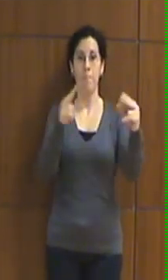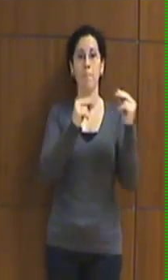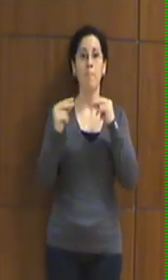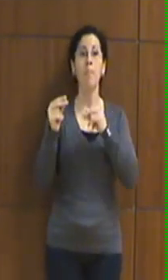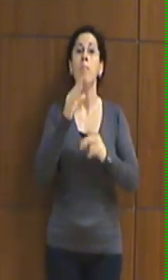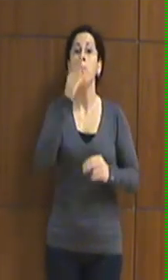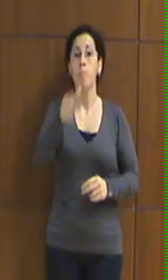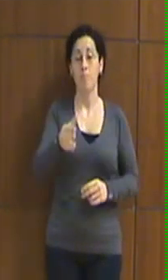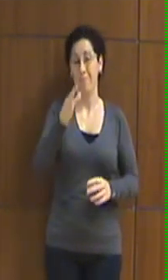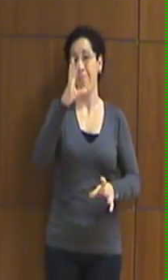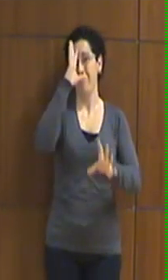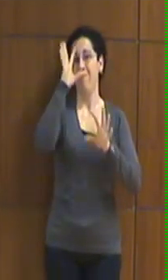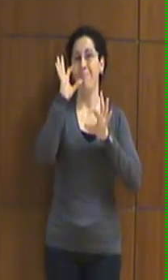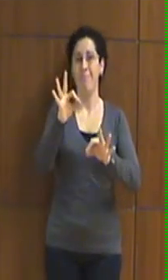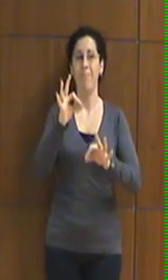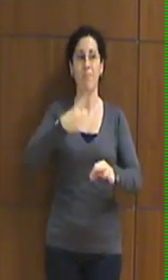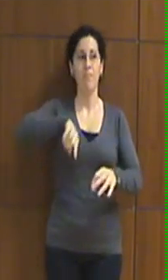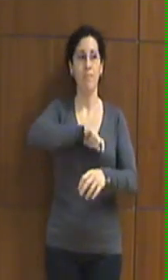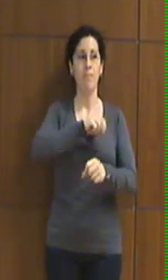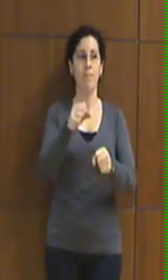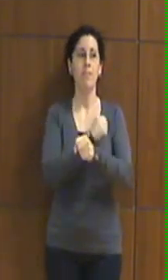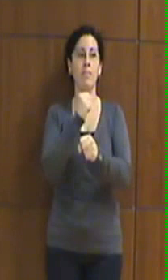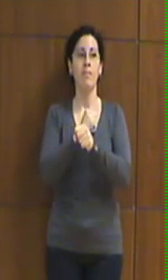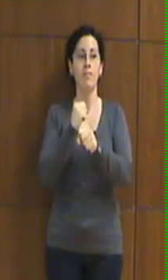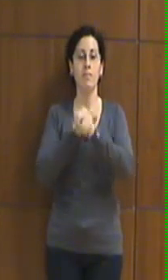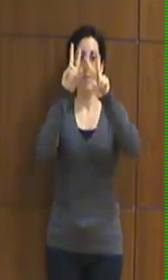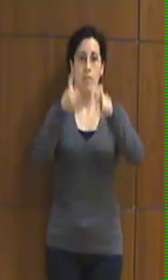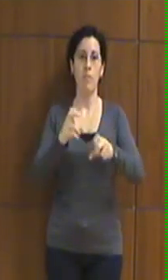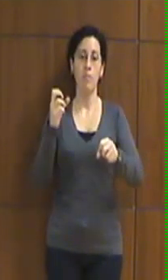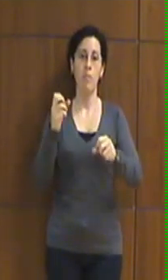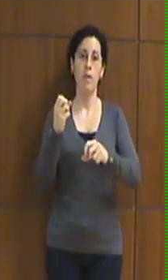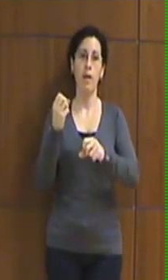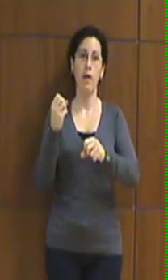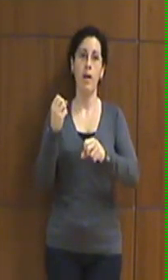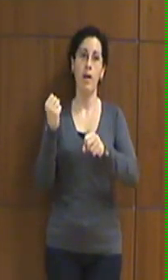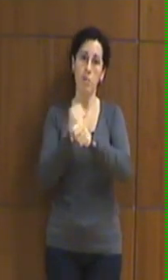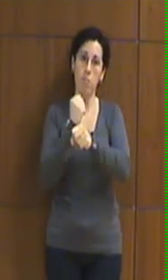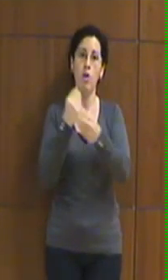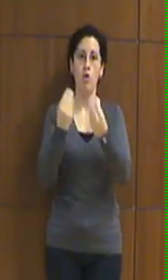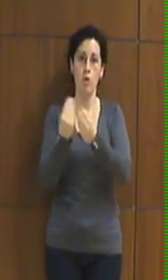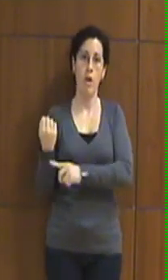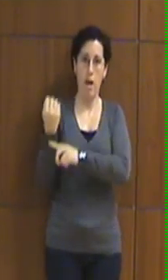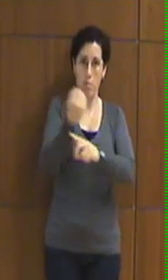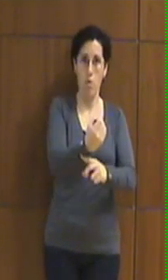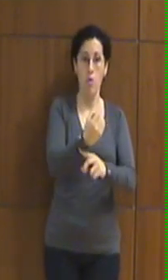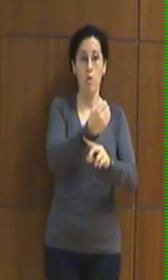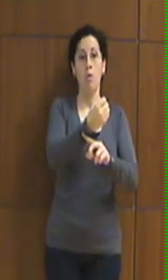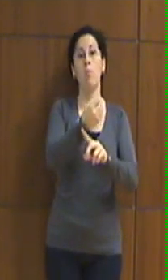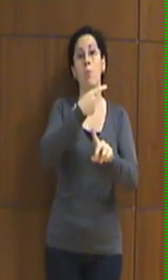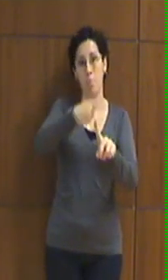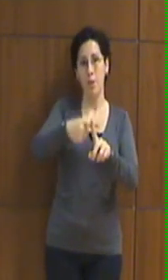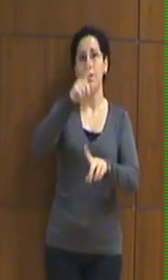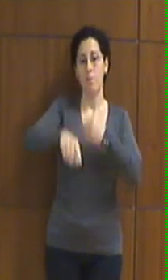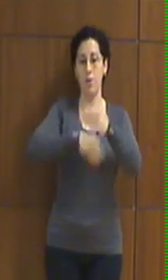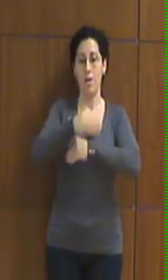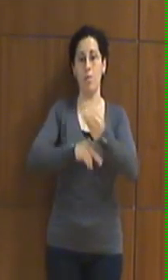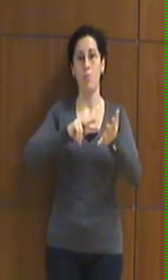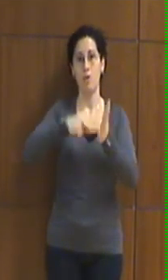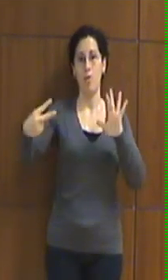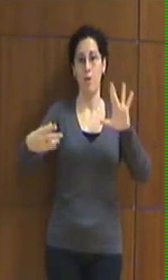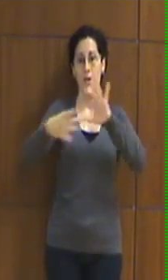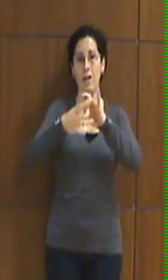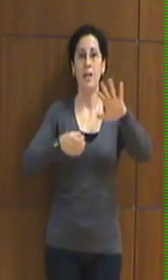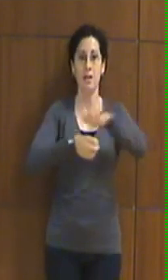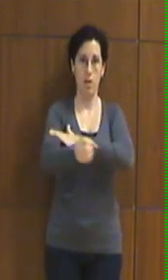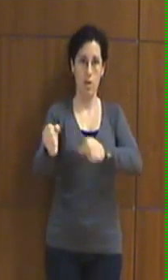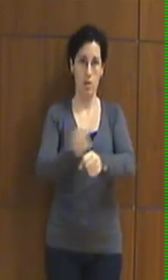porque trabajamos en metodología de empleo con apoyo y porque estamos uniendo las nuevas tecnologías a la inserción laboral. Entonces